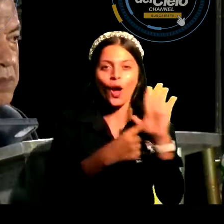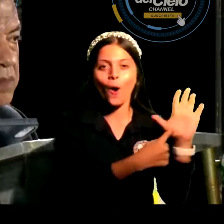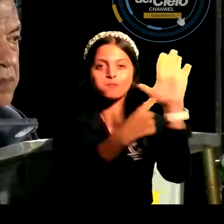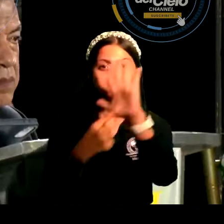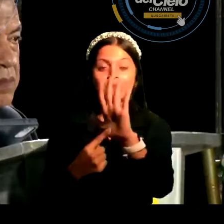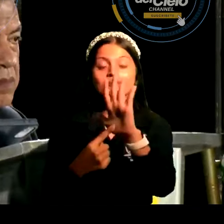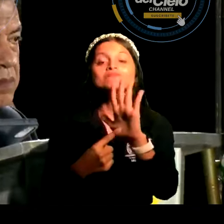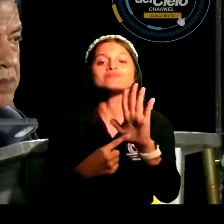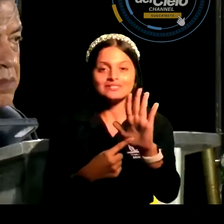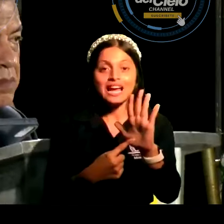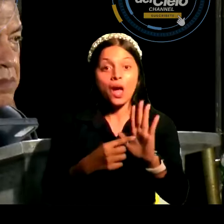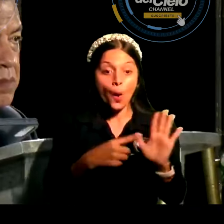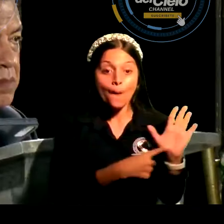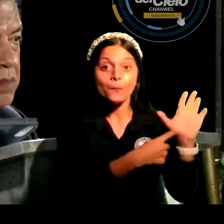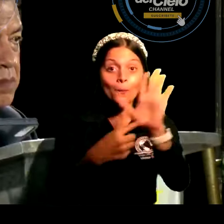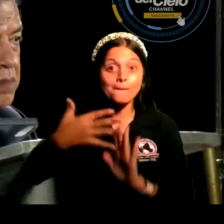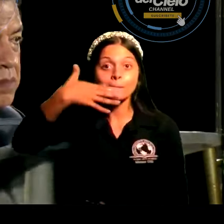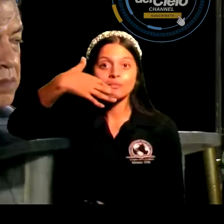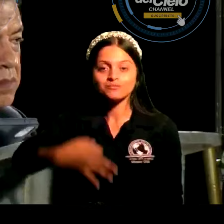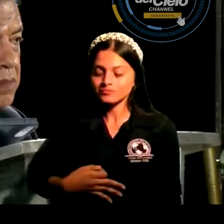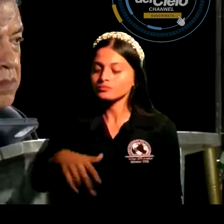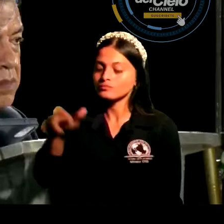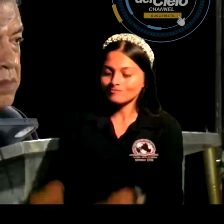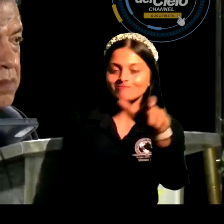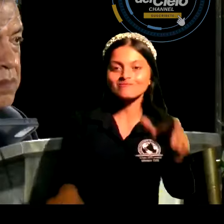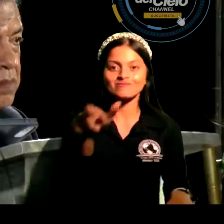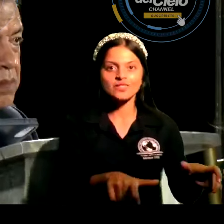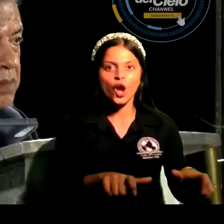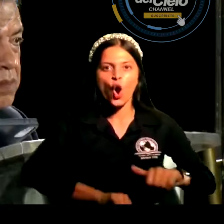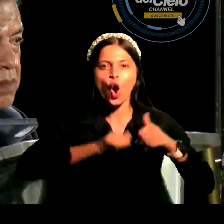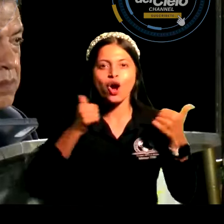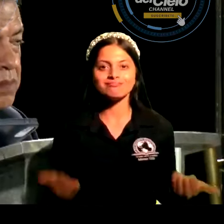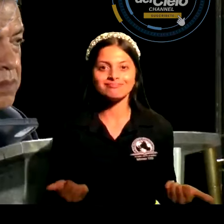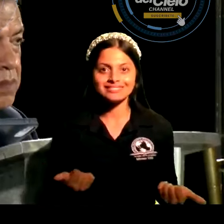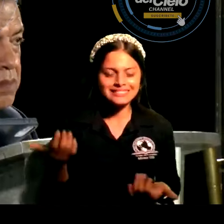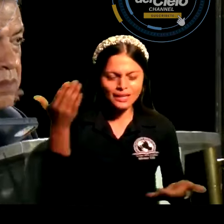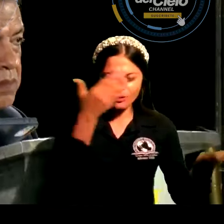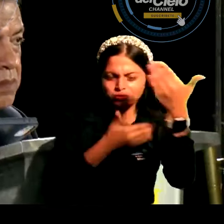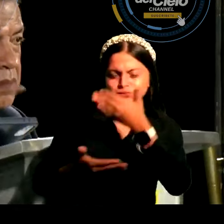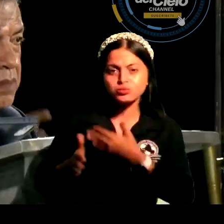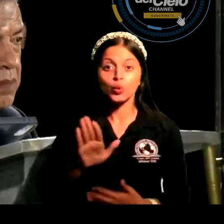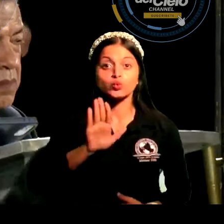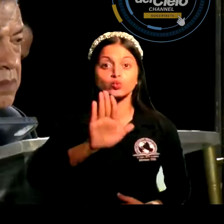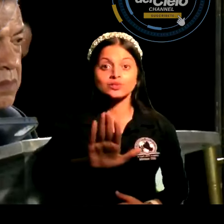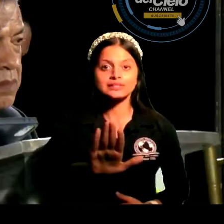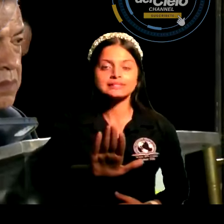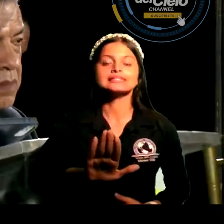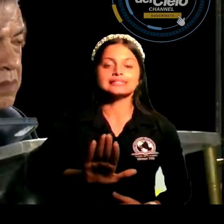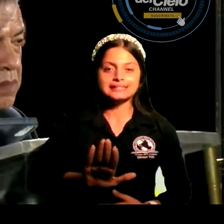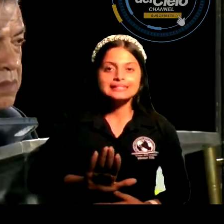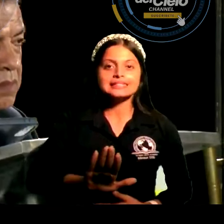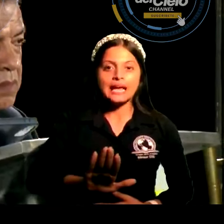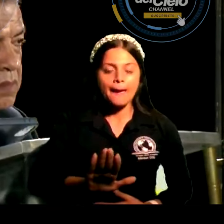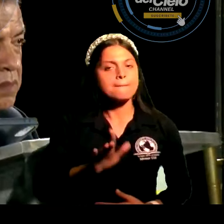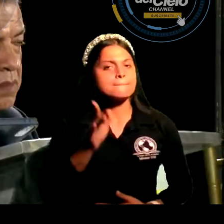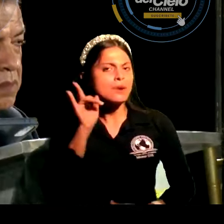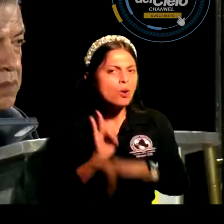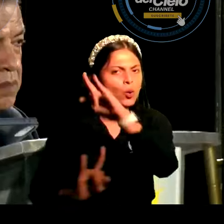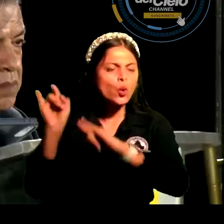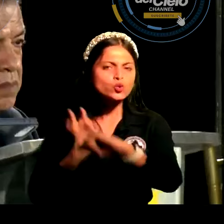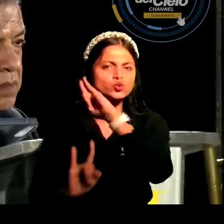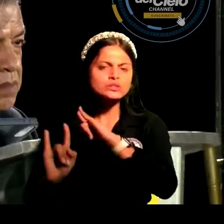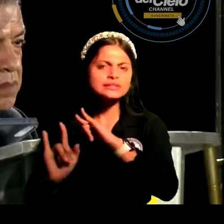la condición real de las personas. Usted enciende la radio, enciende